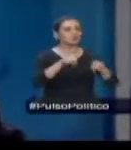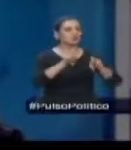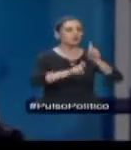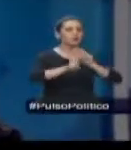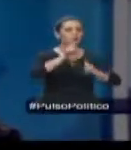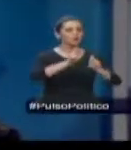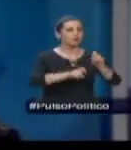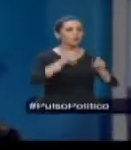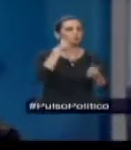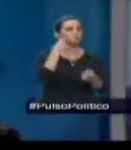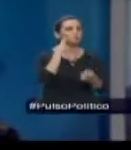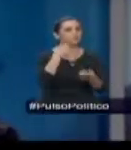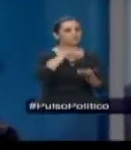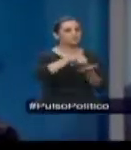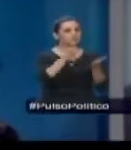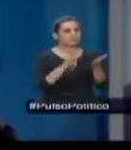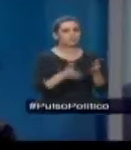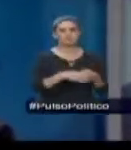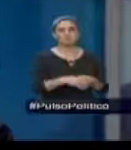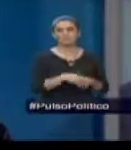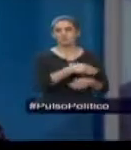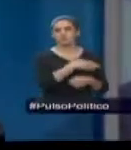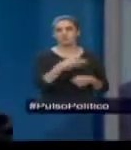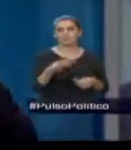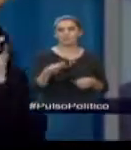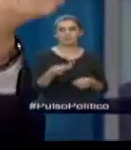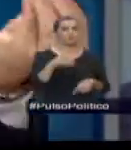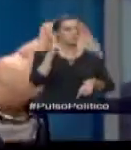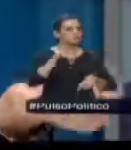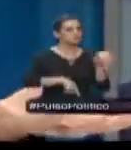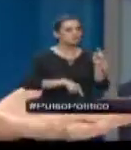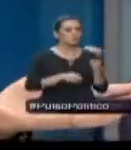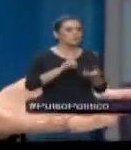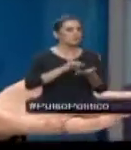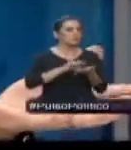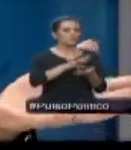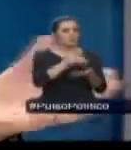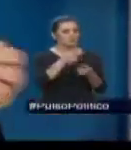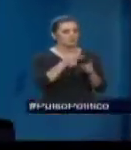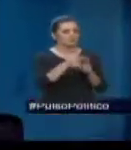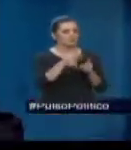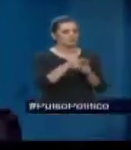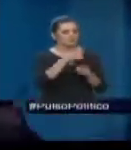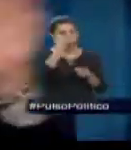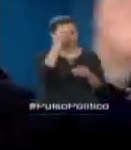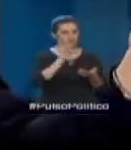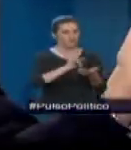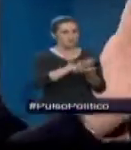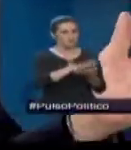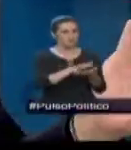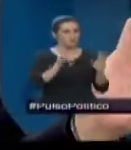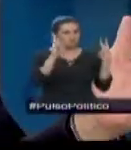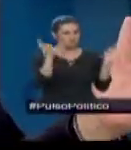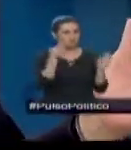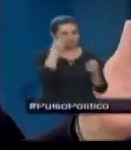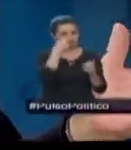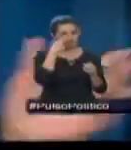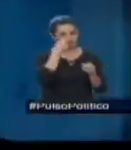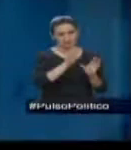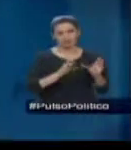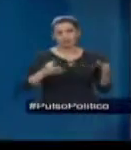para una consulta y por lo tanto no se debe eliminar porque lo que están diciendo a eliminar los asuntos de interés general